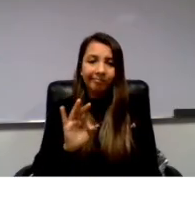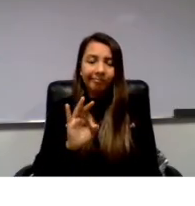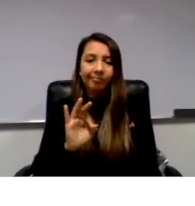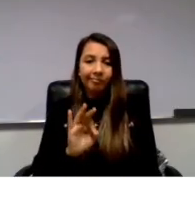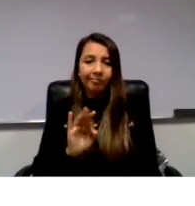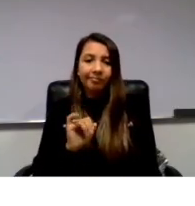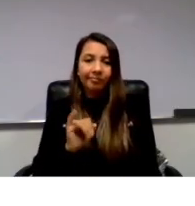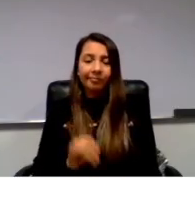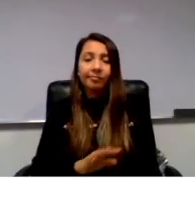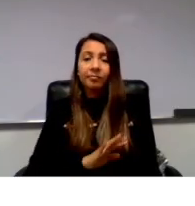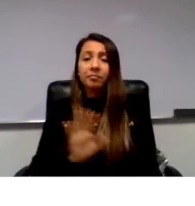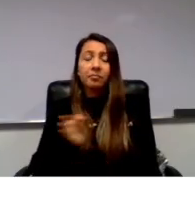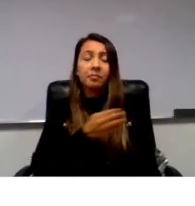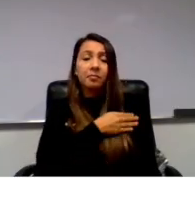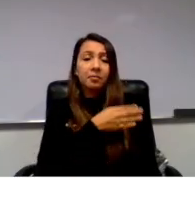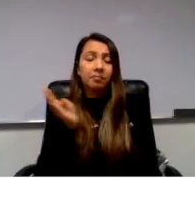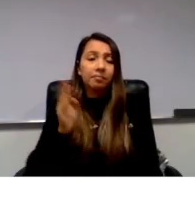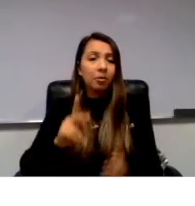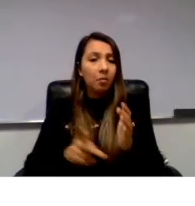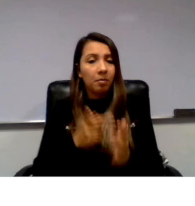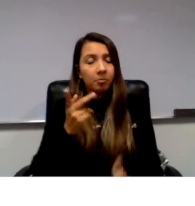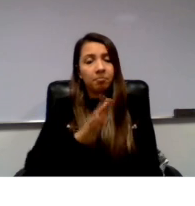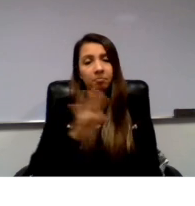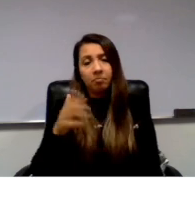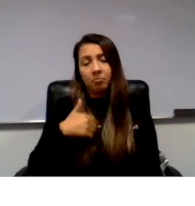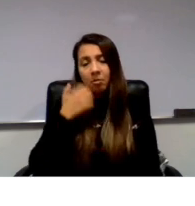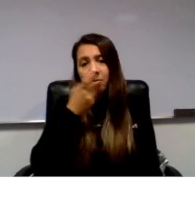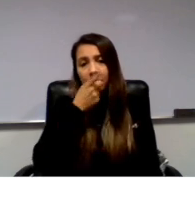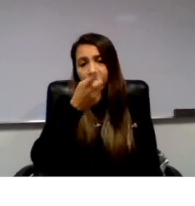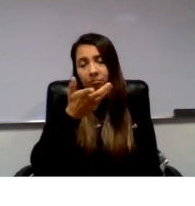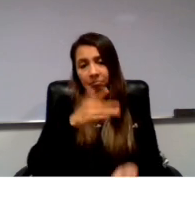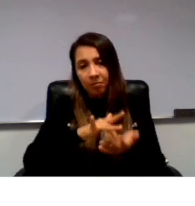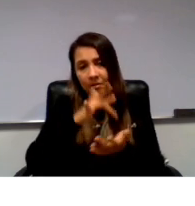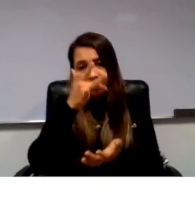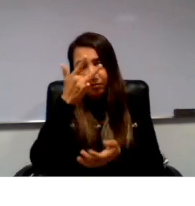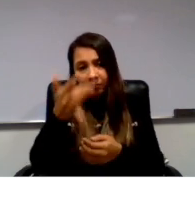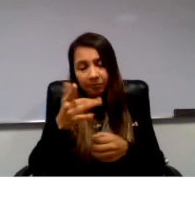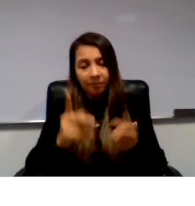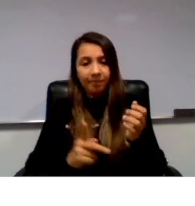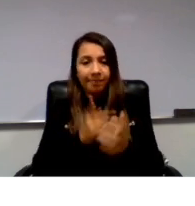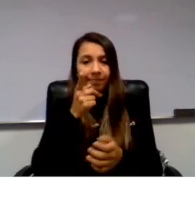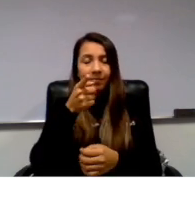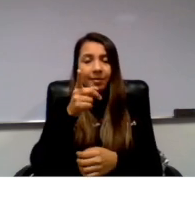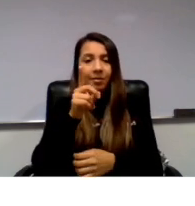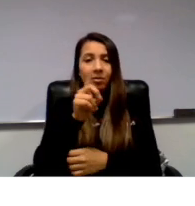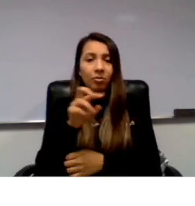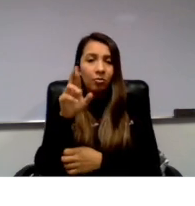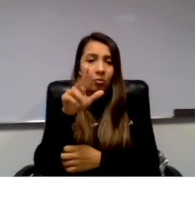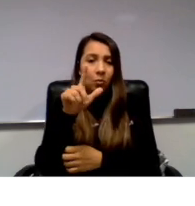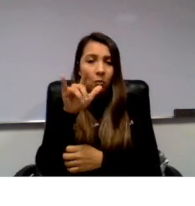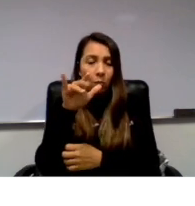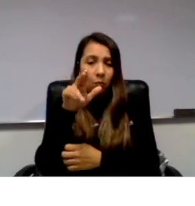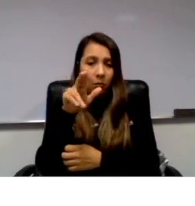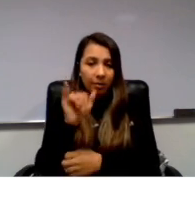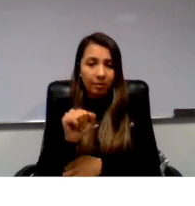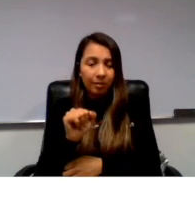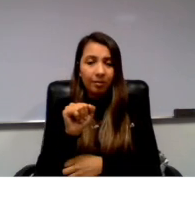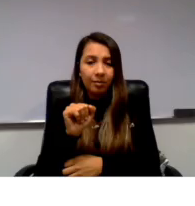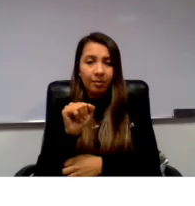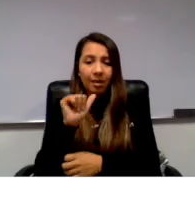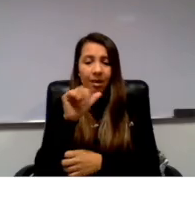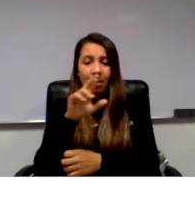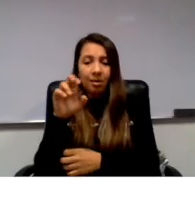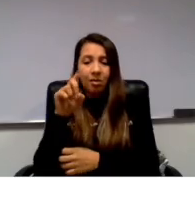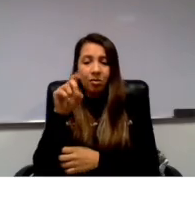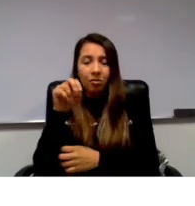Exactamente, así es. Pues bueno, nuevamente, pues no me resta más que agradecer de nueva cuenta al doctor Luis del Haye Arredondo por